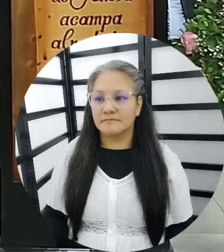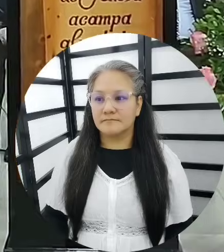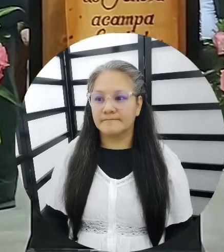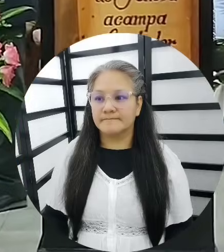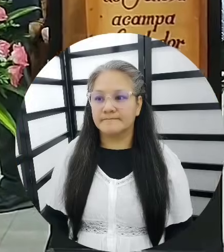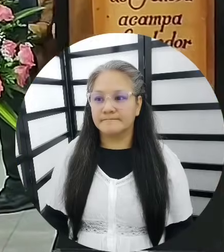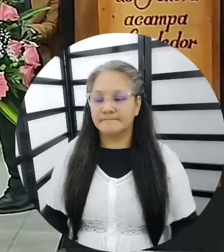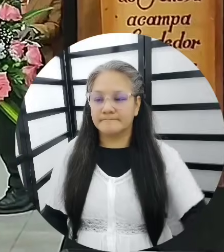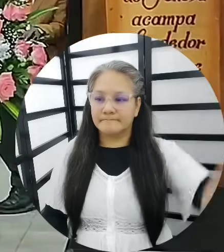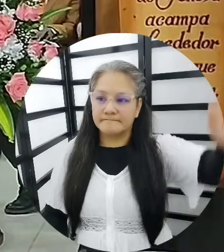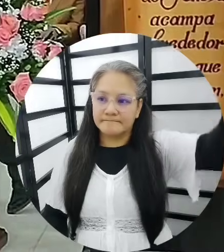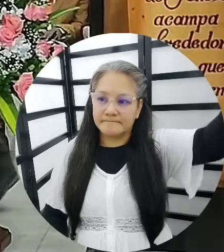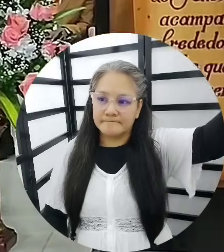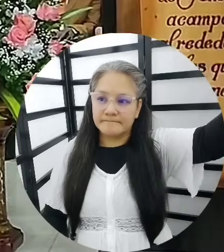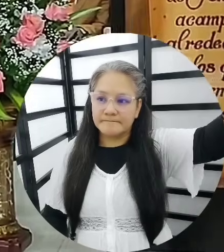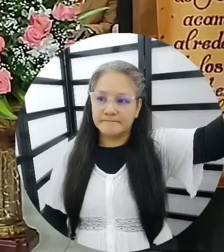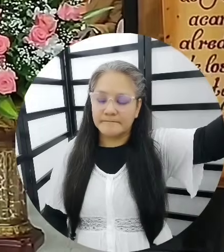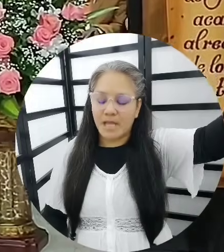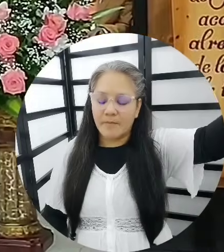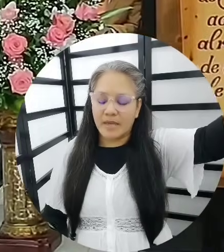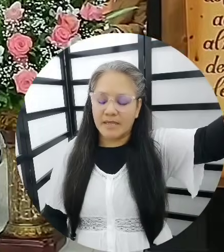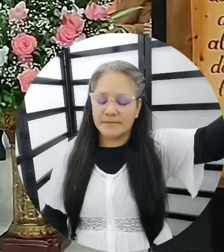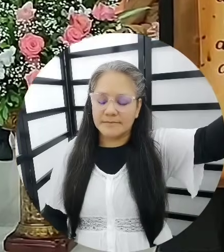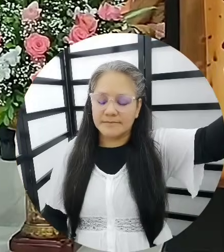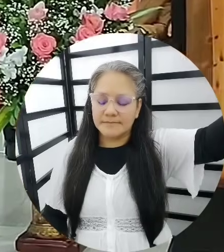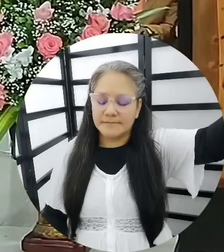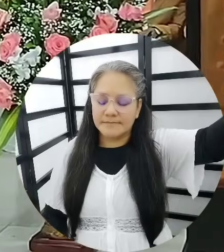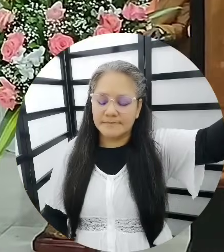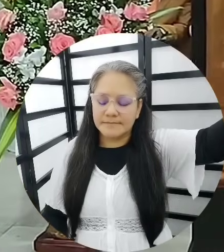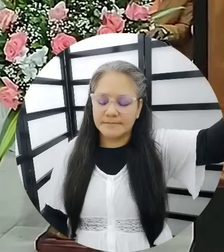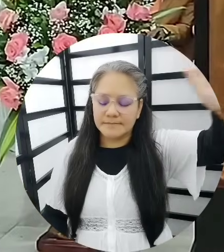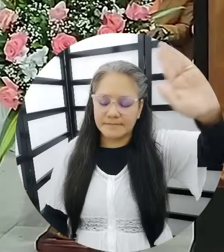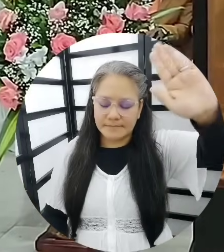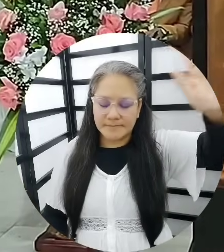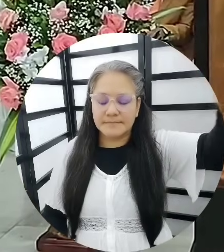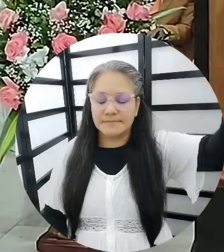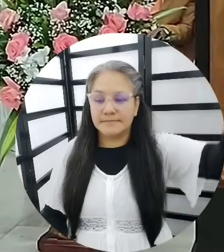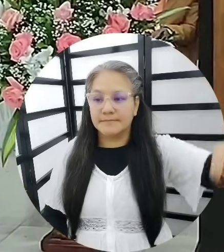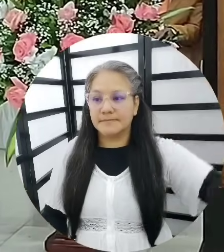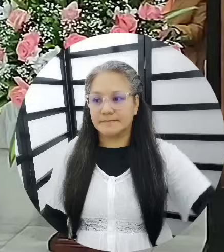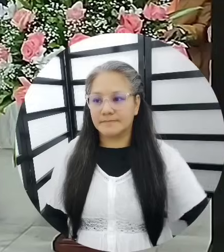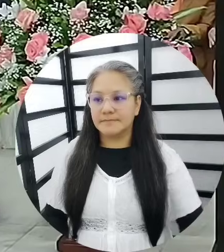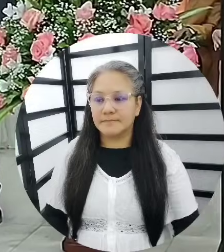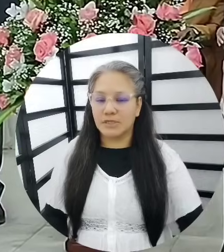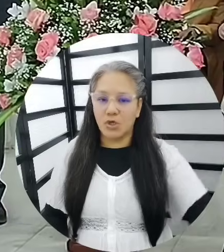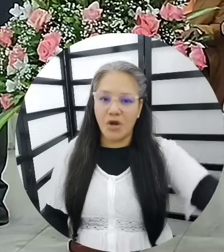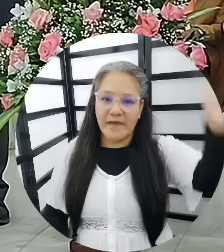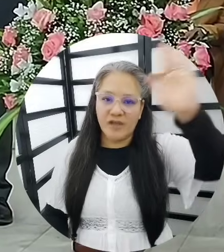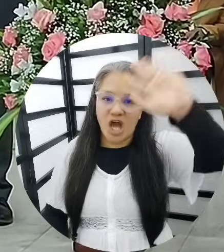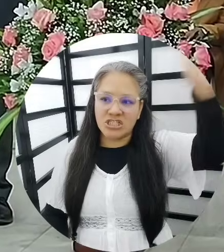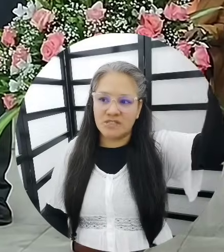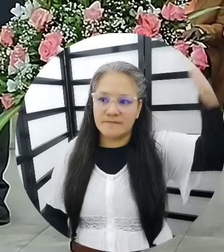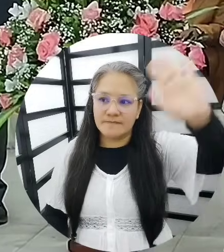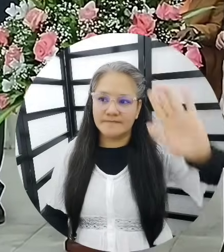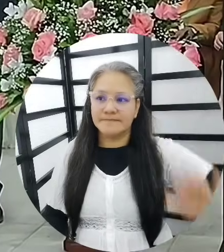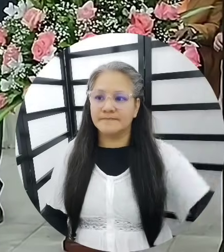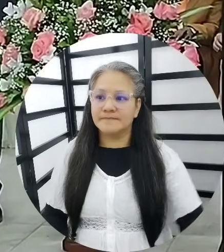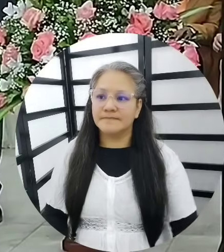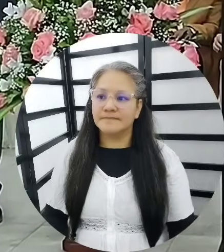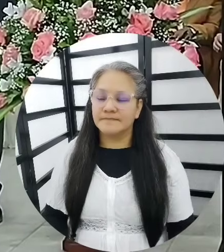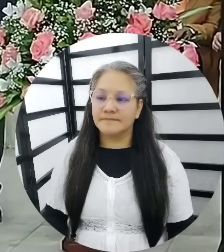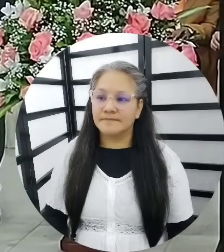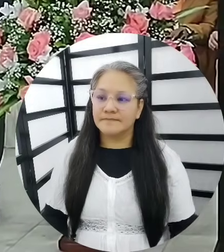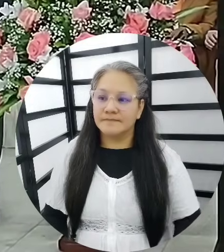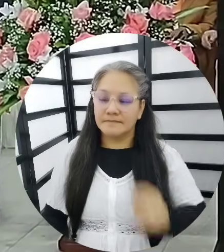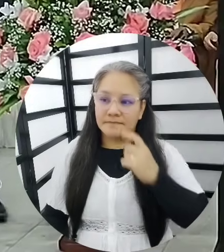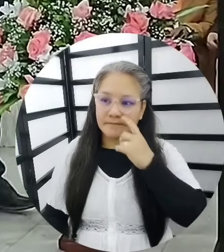al norte, al puerto seguro. Gloria al nombre de Cristo. Amén. Aleluya. La gente